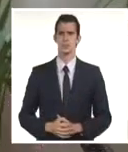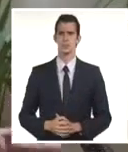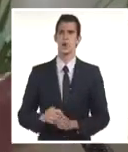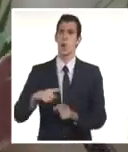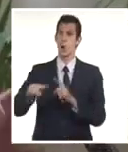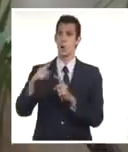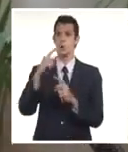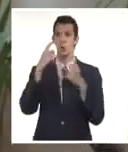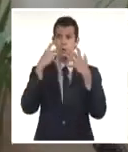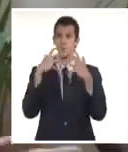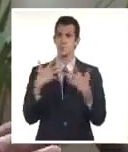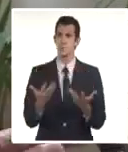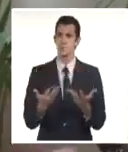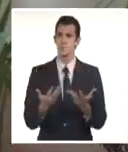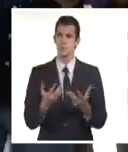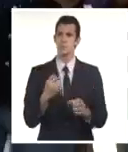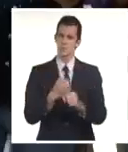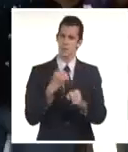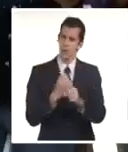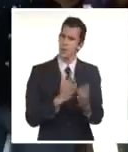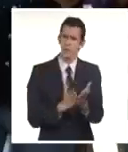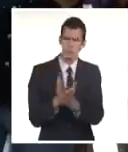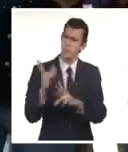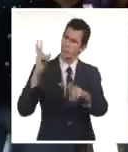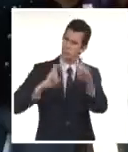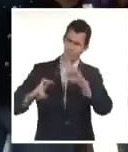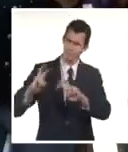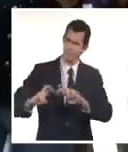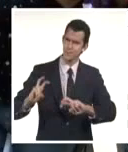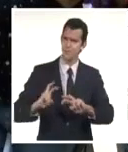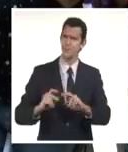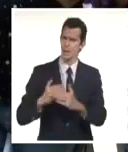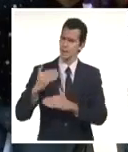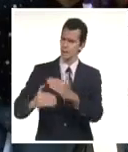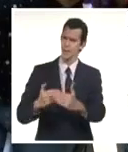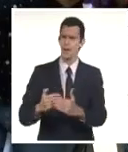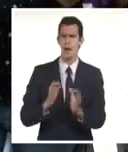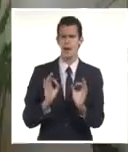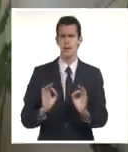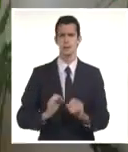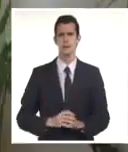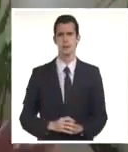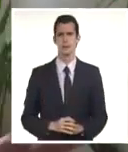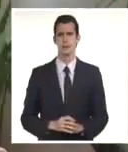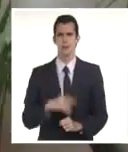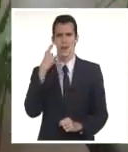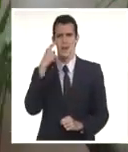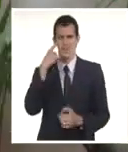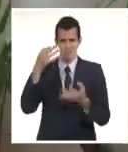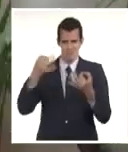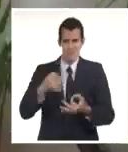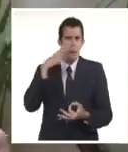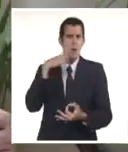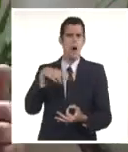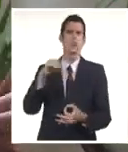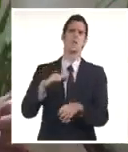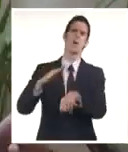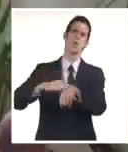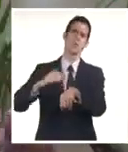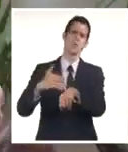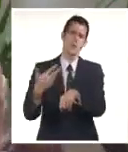la investigación rigurosa que llevará unos días para determinar las causas, tomar todo un grupo de medidas. Hay que sacar la experiencia,